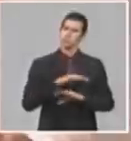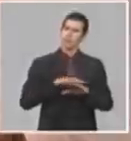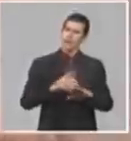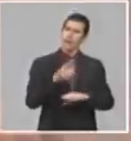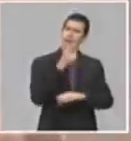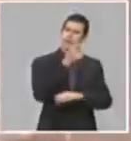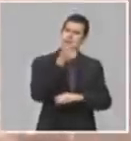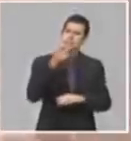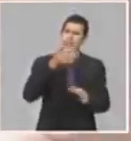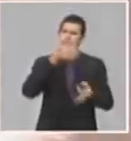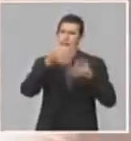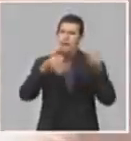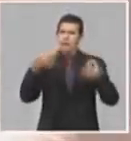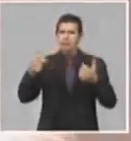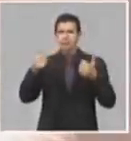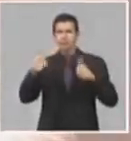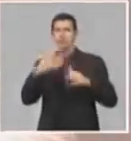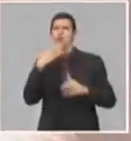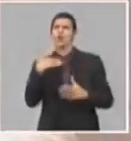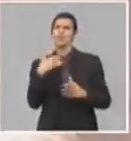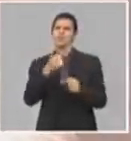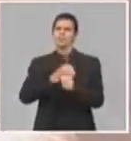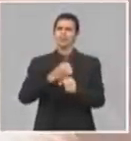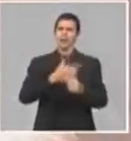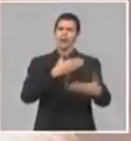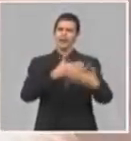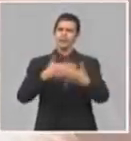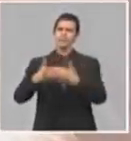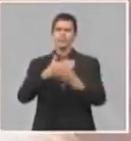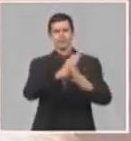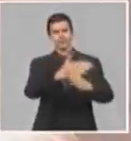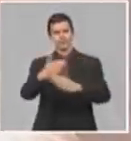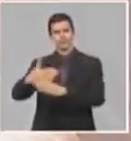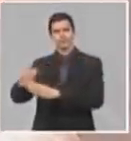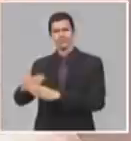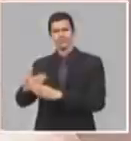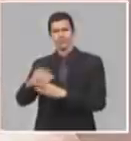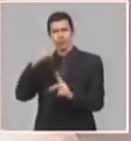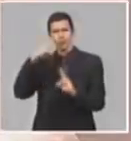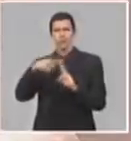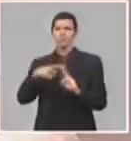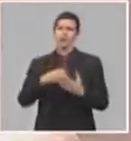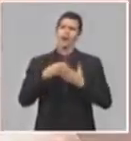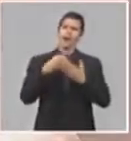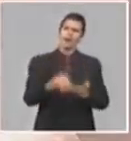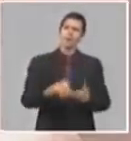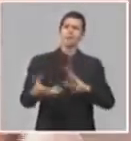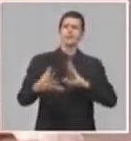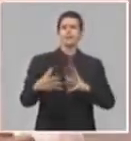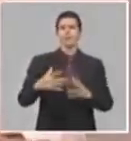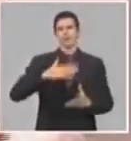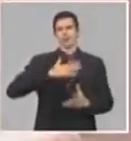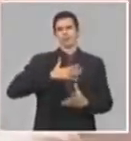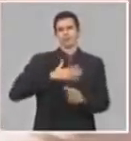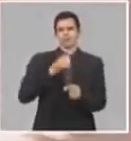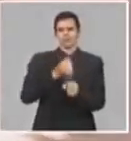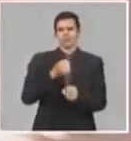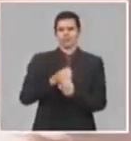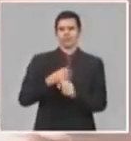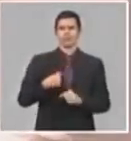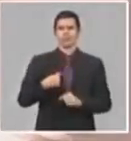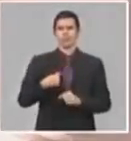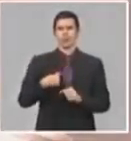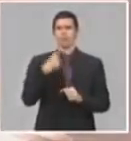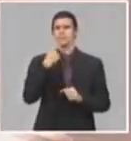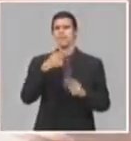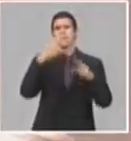exportación o de importación a las formas de gestión no estatal. No las voy a mencionar por razones de